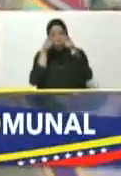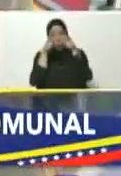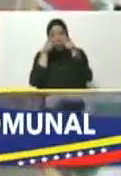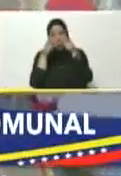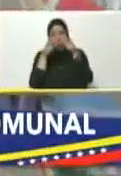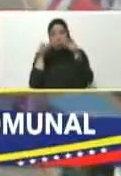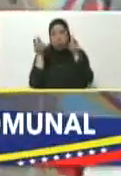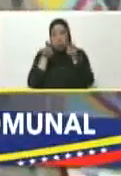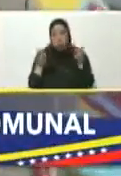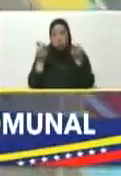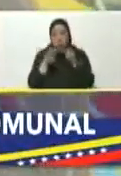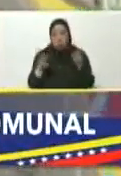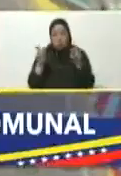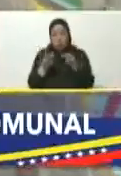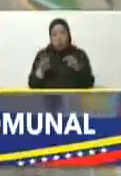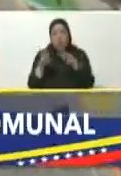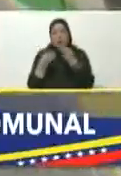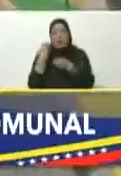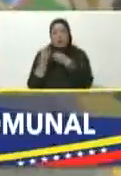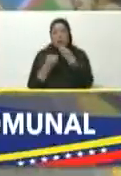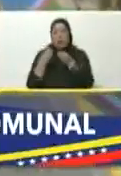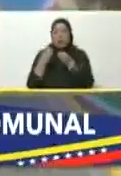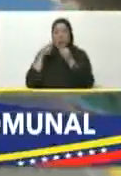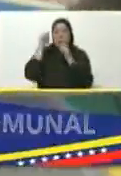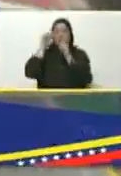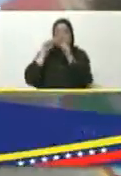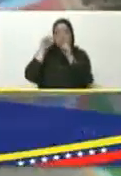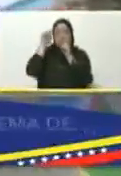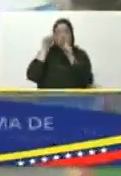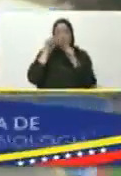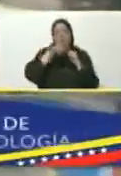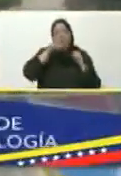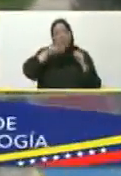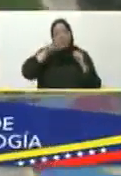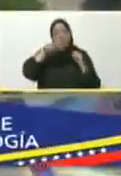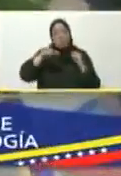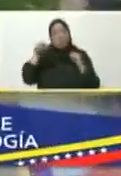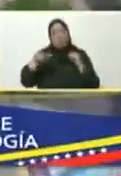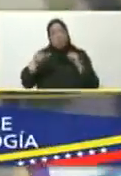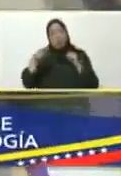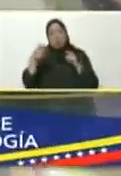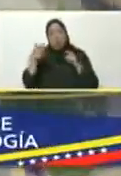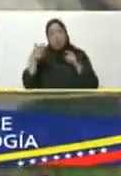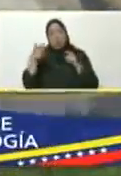a poder generar a todas las personas que están...